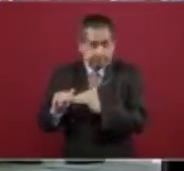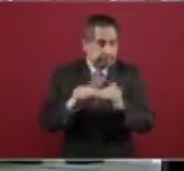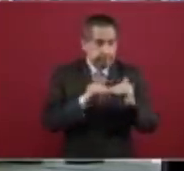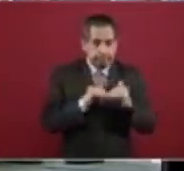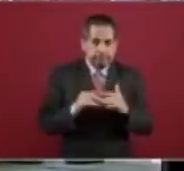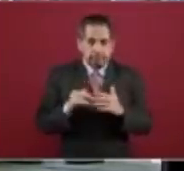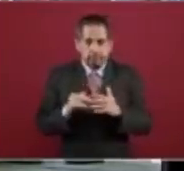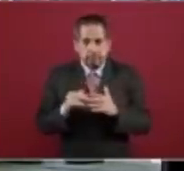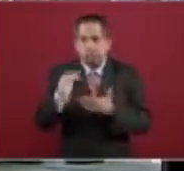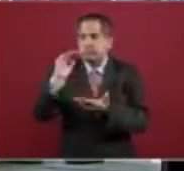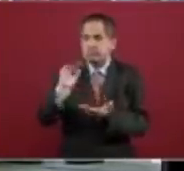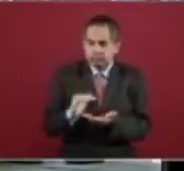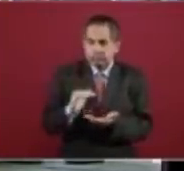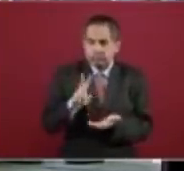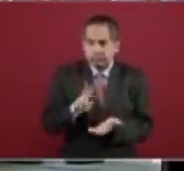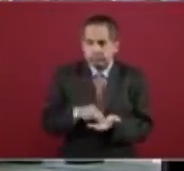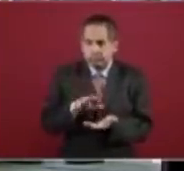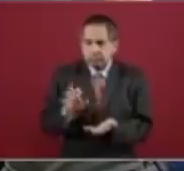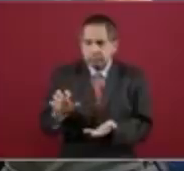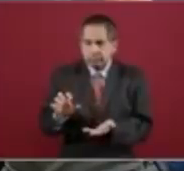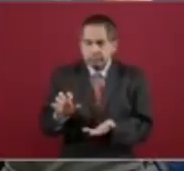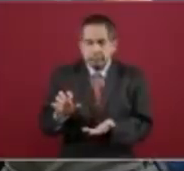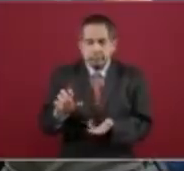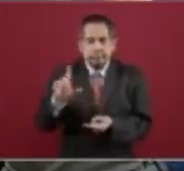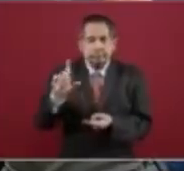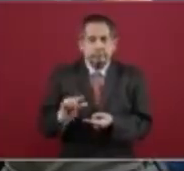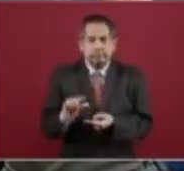a 2,500, se les va a restar